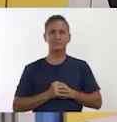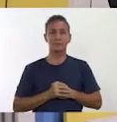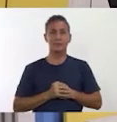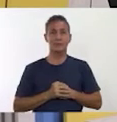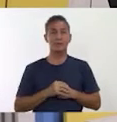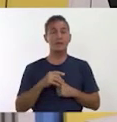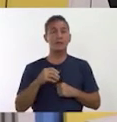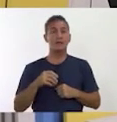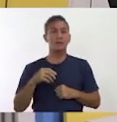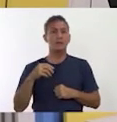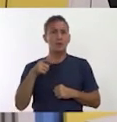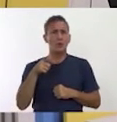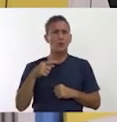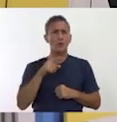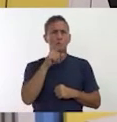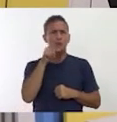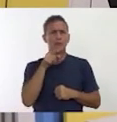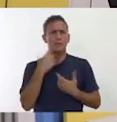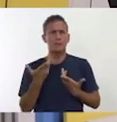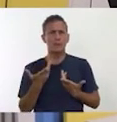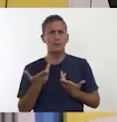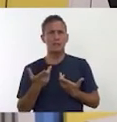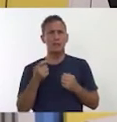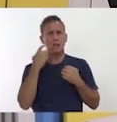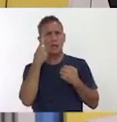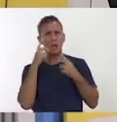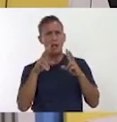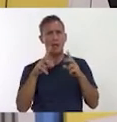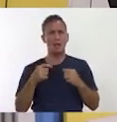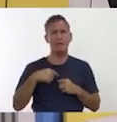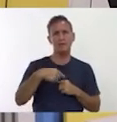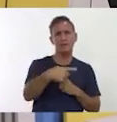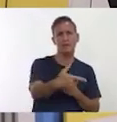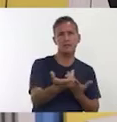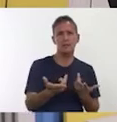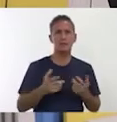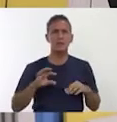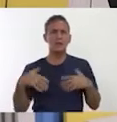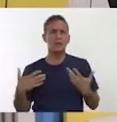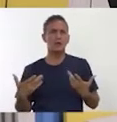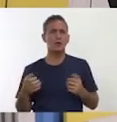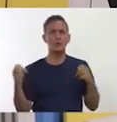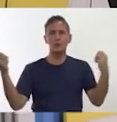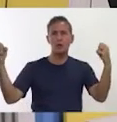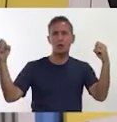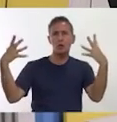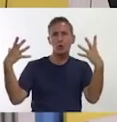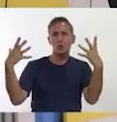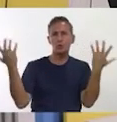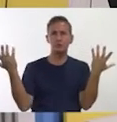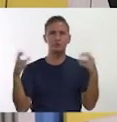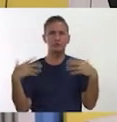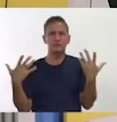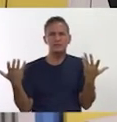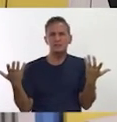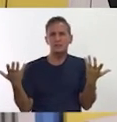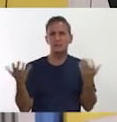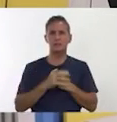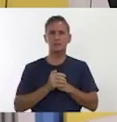Se harán preguntas ustedes en la vida diaria. ¿Qué cosa es la luz? ¿Qué es la